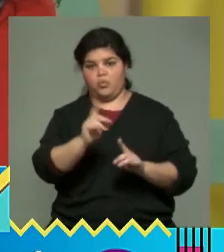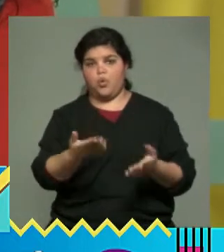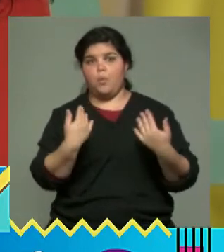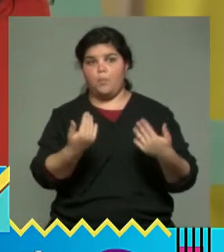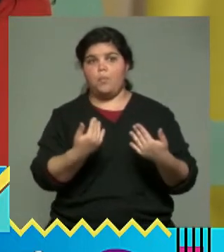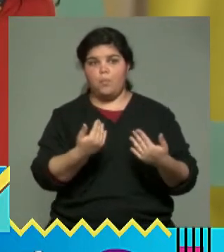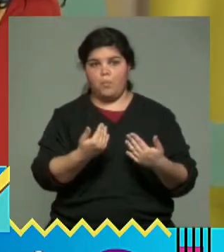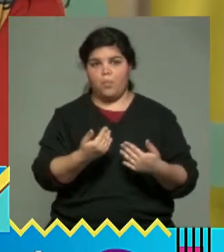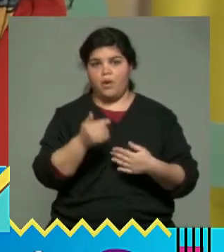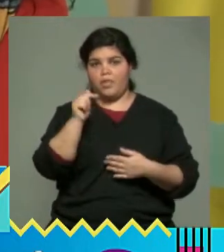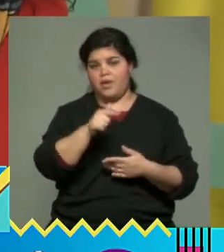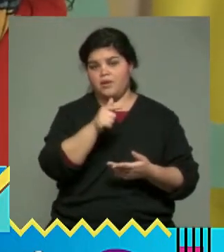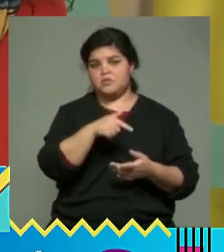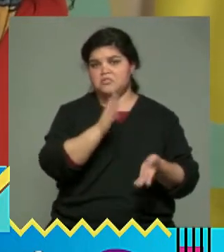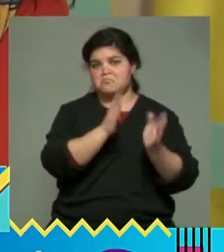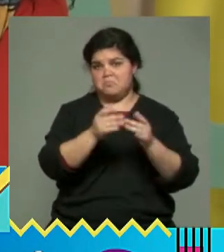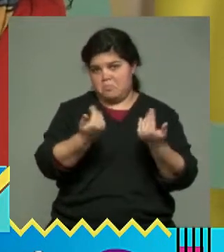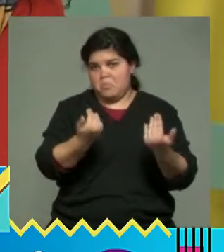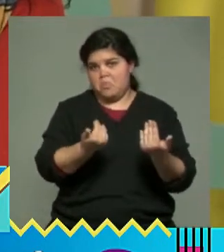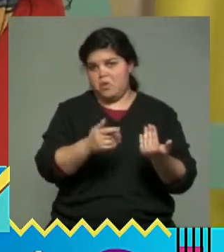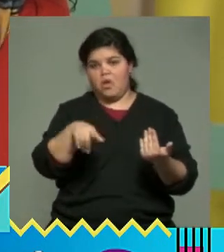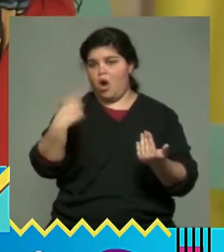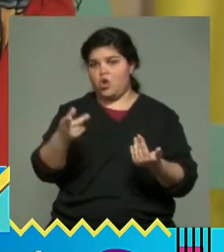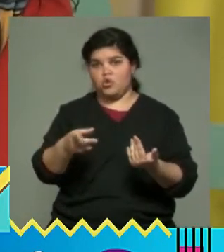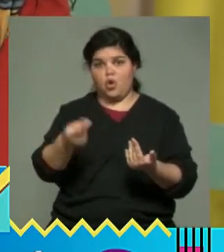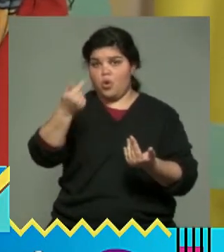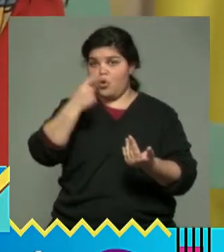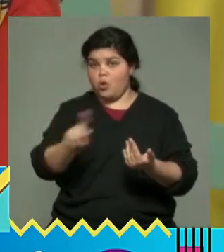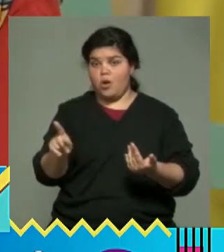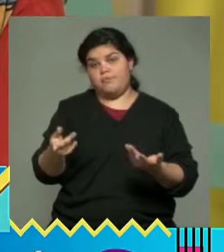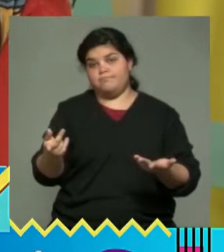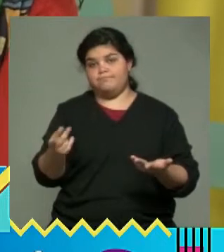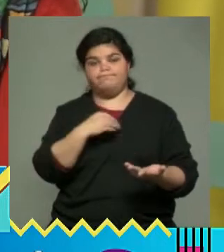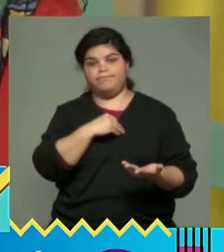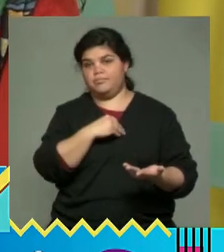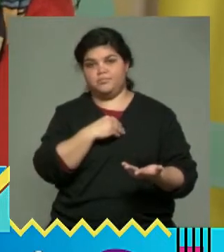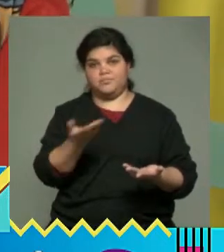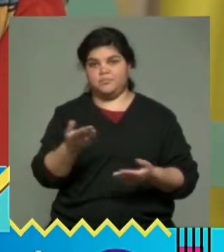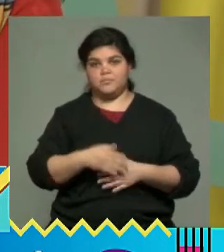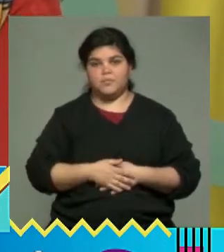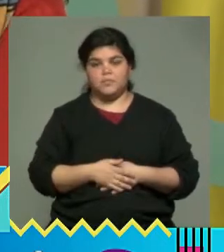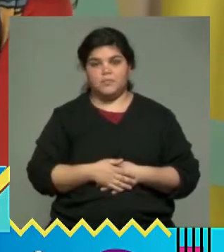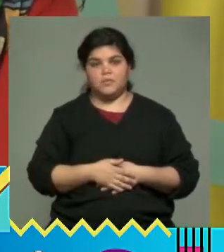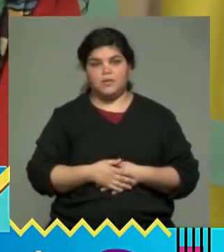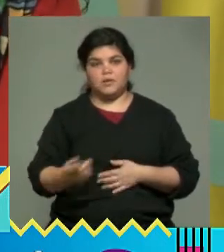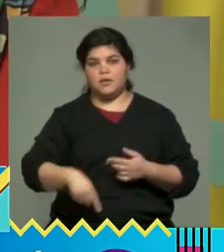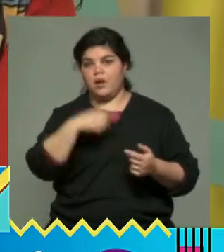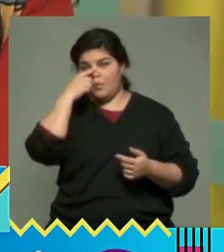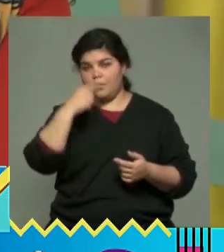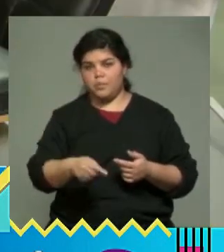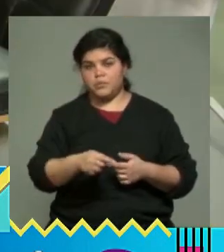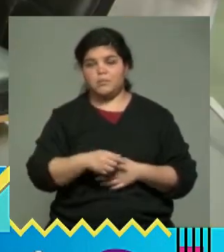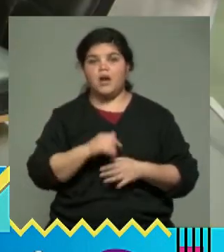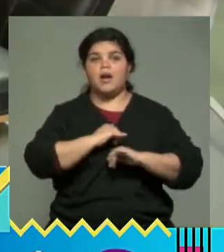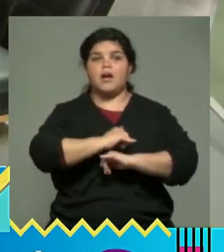realizar esta técnica, quien no, bueno, tendrá que hacer lo que pueda. Y la última opción, que es la